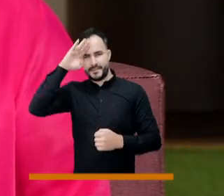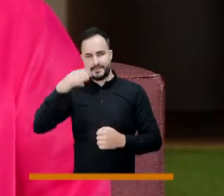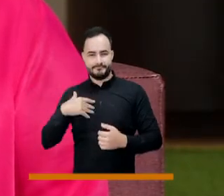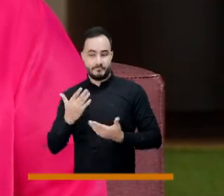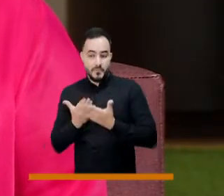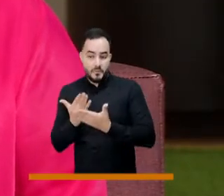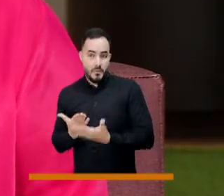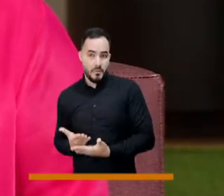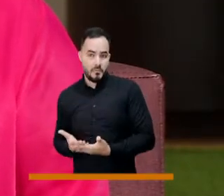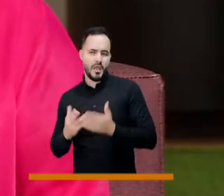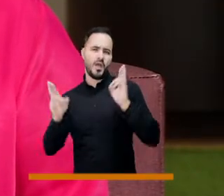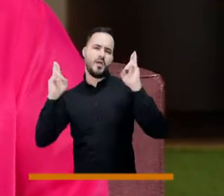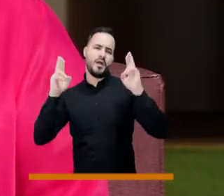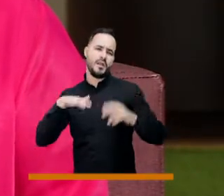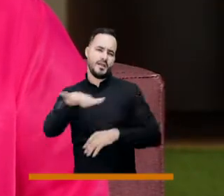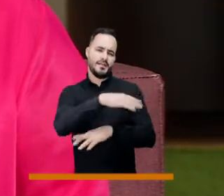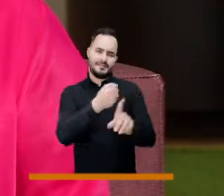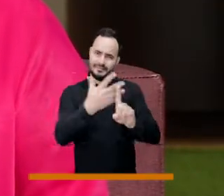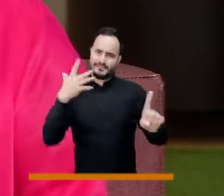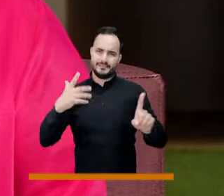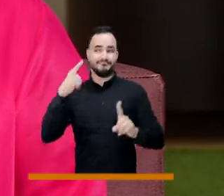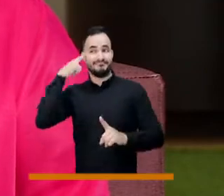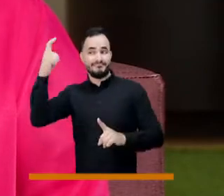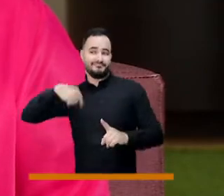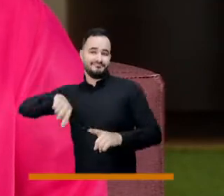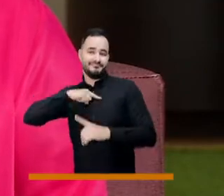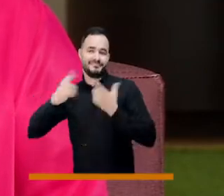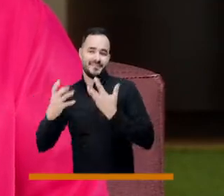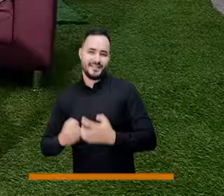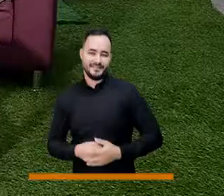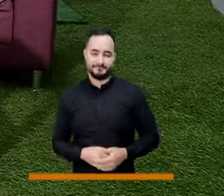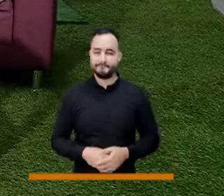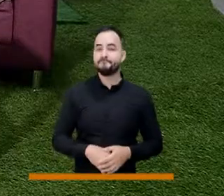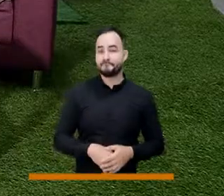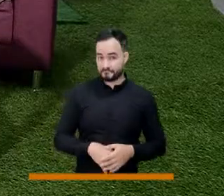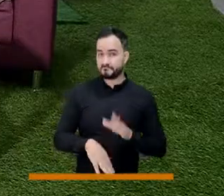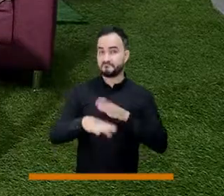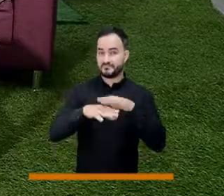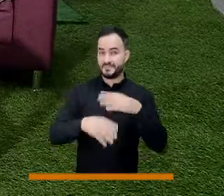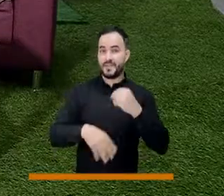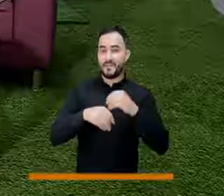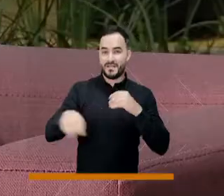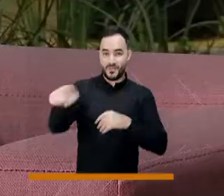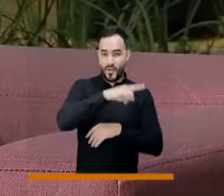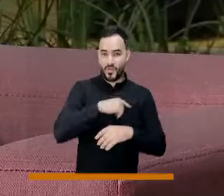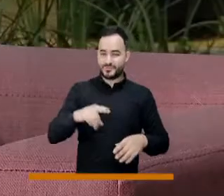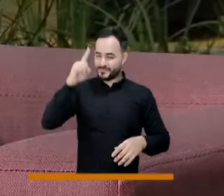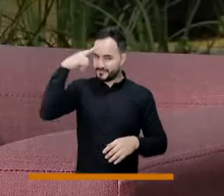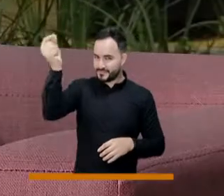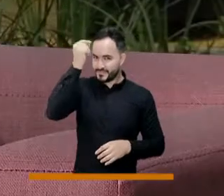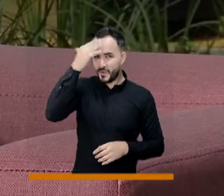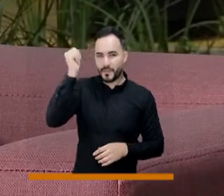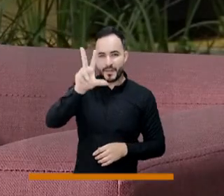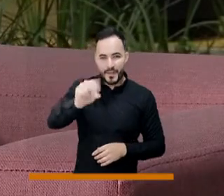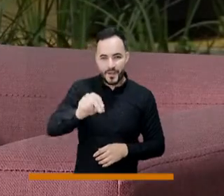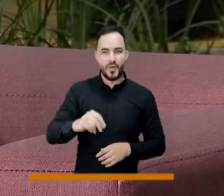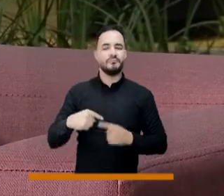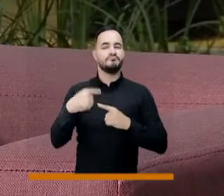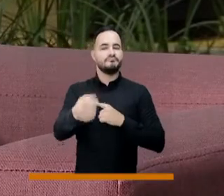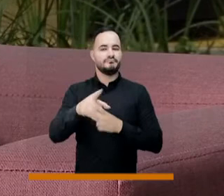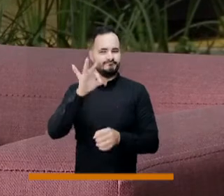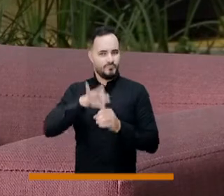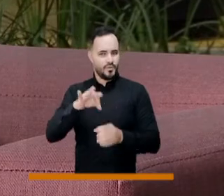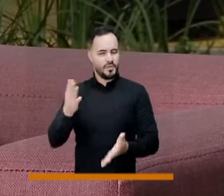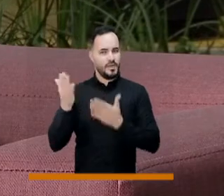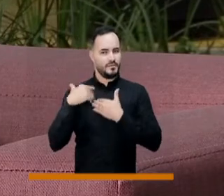de Medellín realmente tengan el impacto que como concejal soñamos. Y le recordamos también a nuestros televidentes el deber